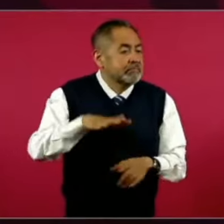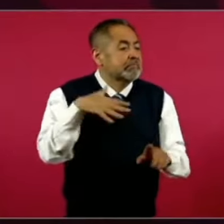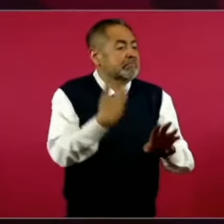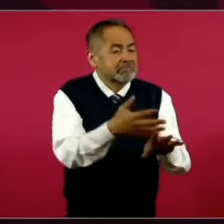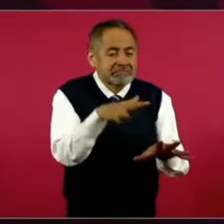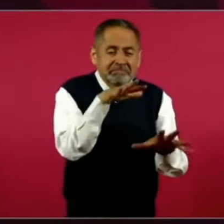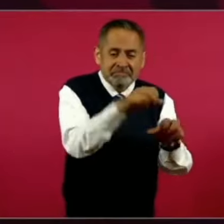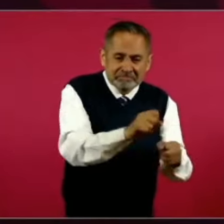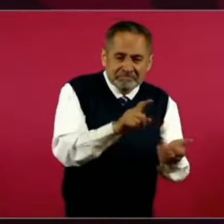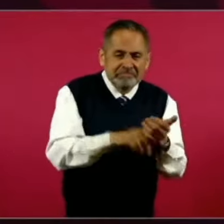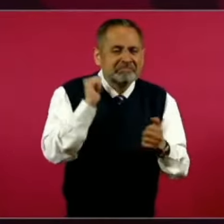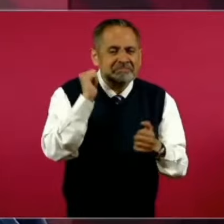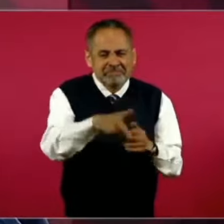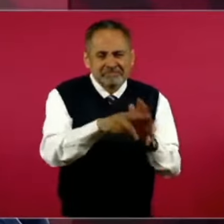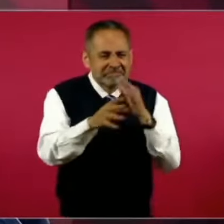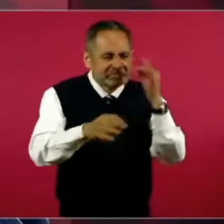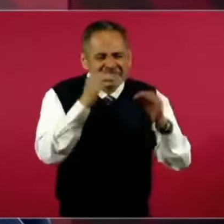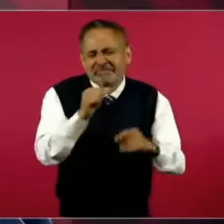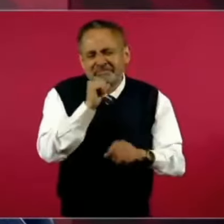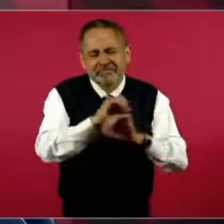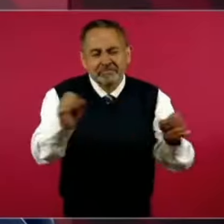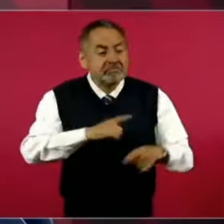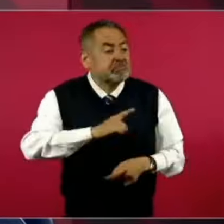periodista, sin censura.